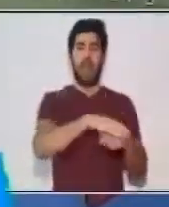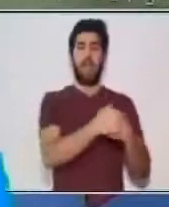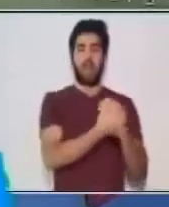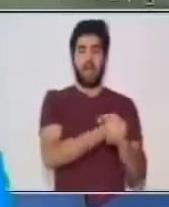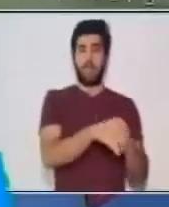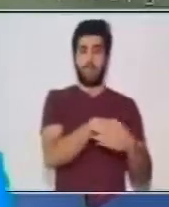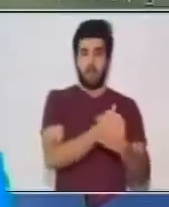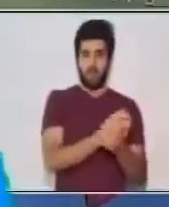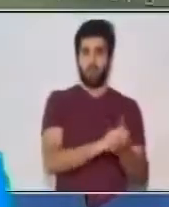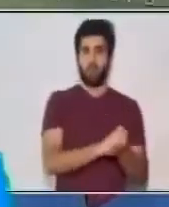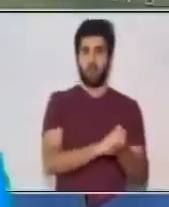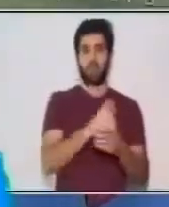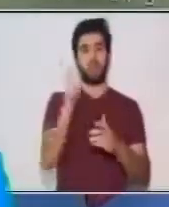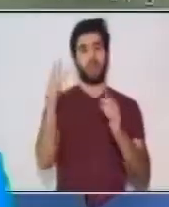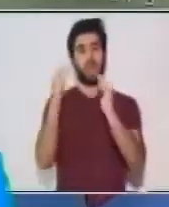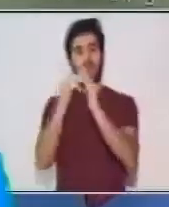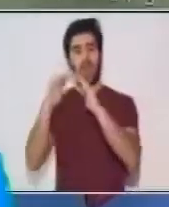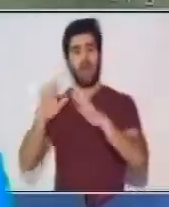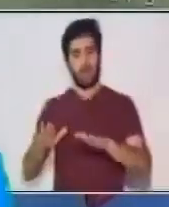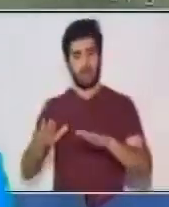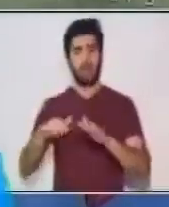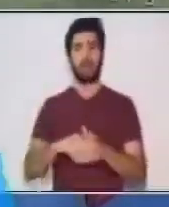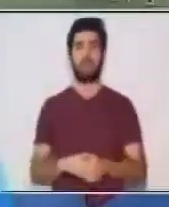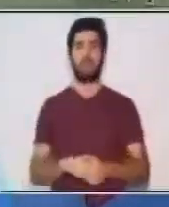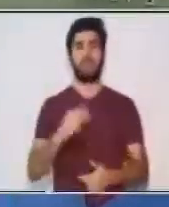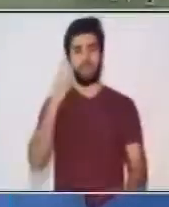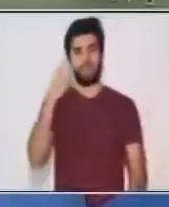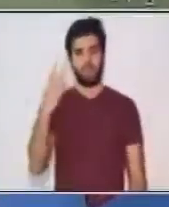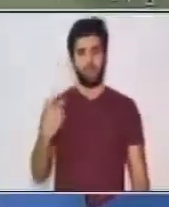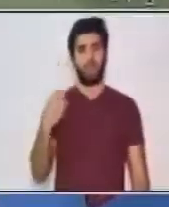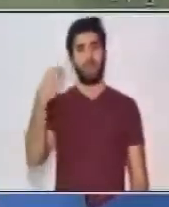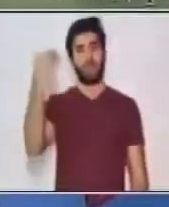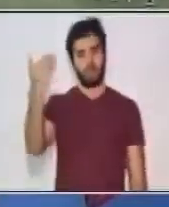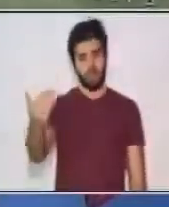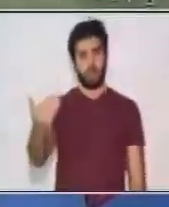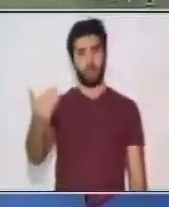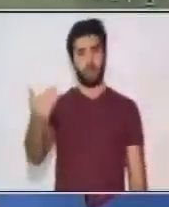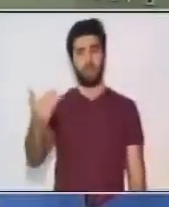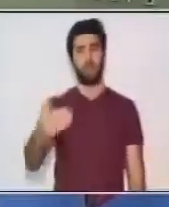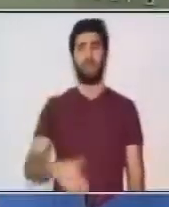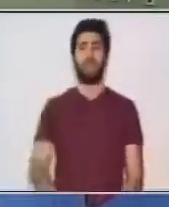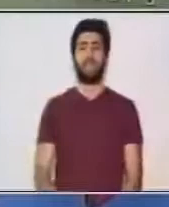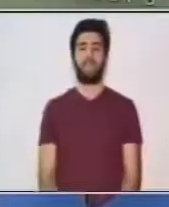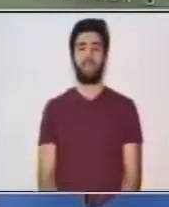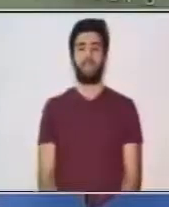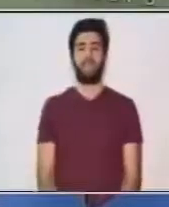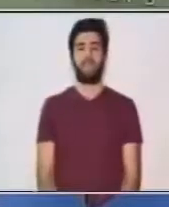agua y con jabón. Quédate en casa. Nos vemos en el próximo programa.